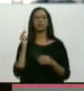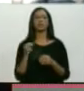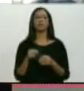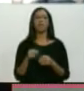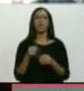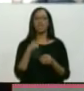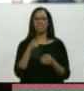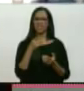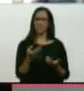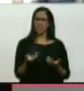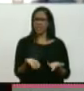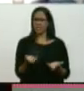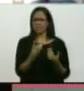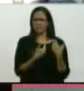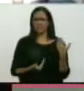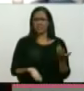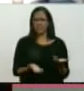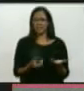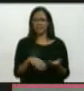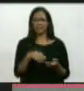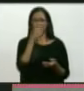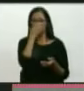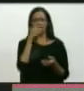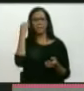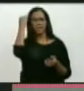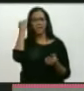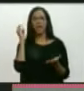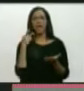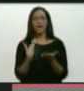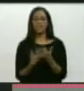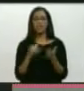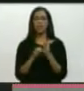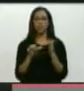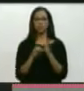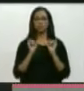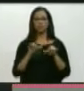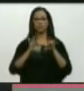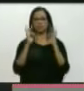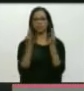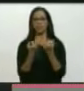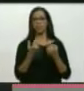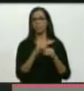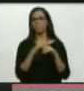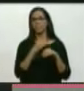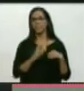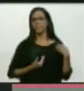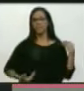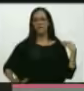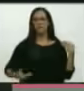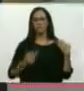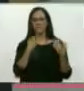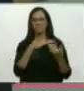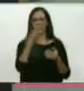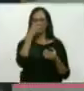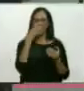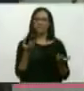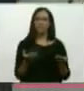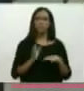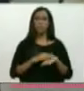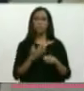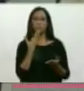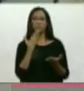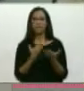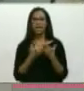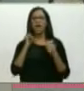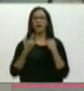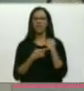lo acusó de ser un ridículo. Imagínense hasta dónde han llegado, hasta los mismos familiares del presidente lo acusan de ser un ridículo por solicitarle a